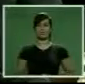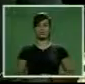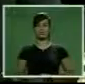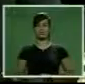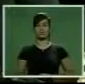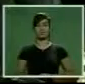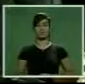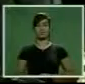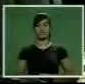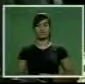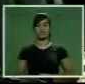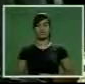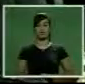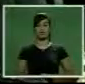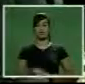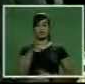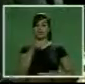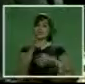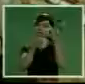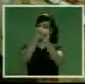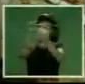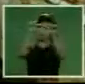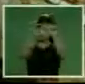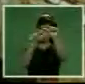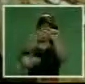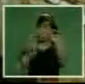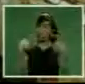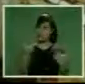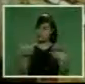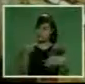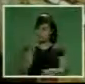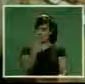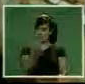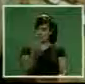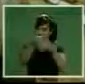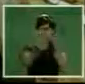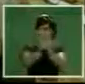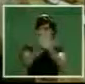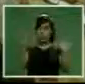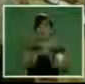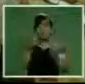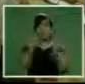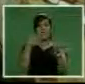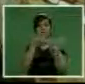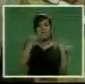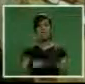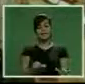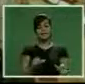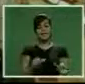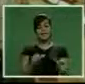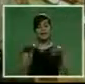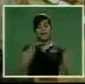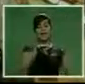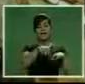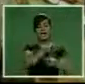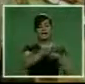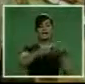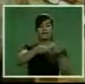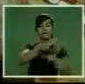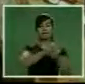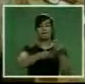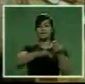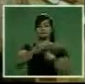que evidencia es que... Magistralmente, además. Magistralmente, lo que evidencia es que el sistema capitalista por naturaleza es violento. Claro. O